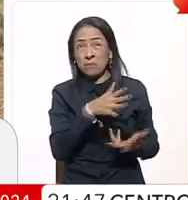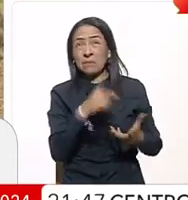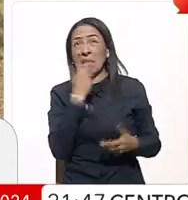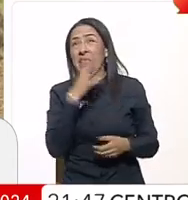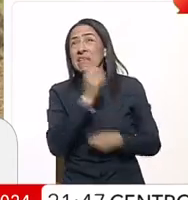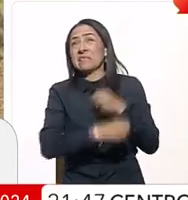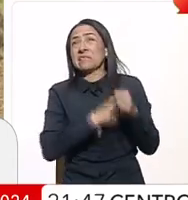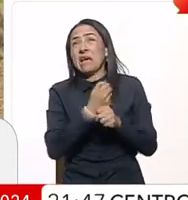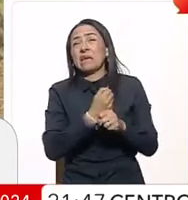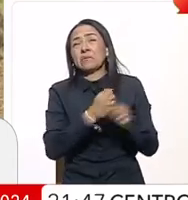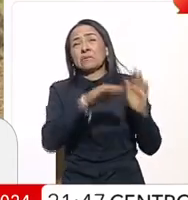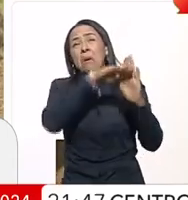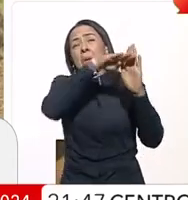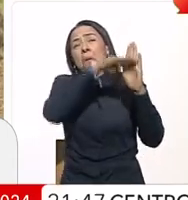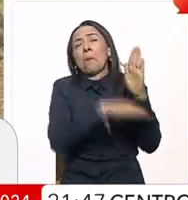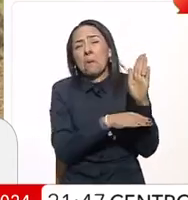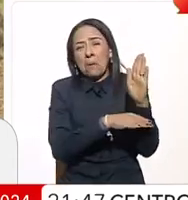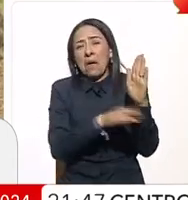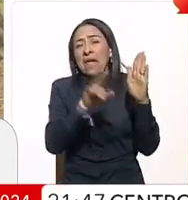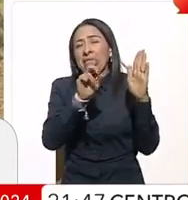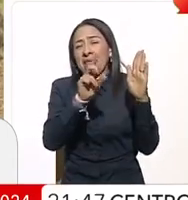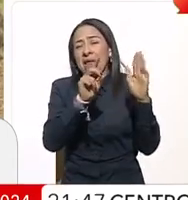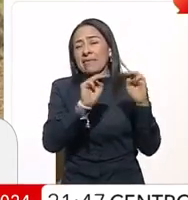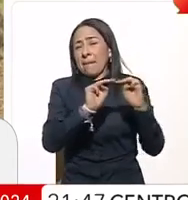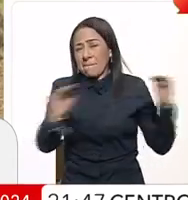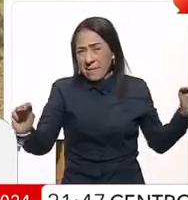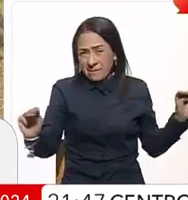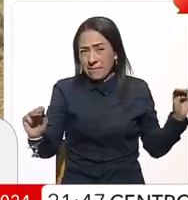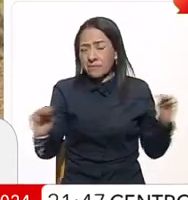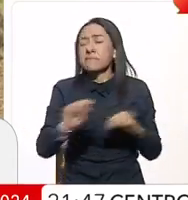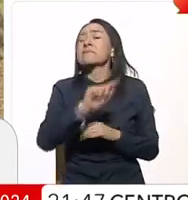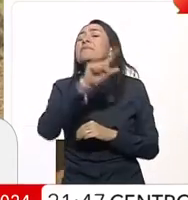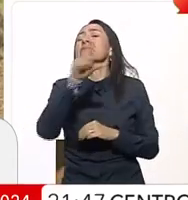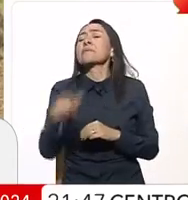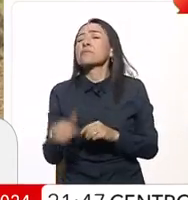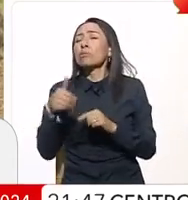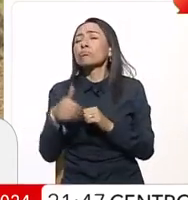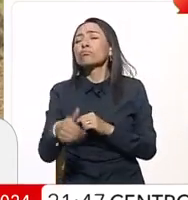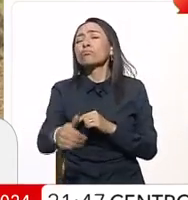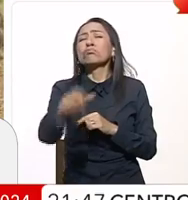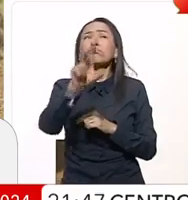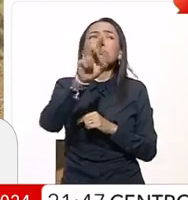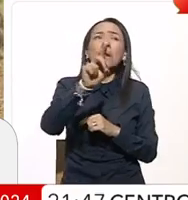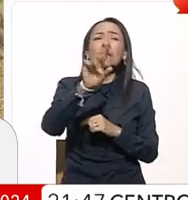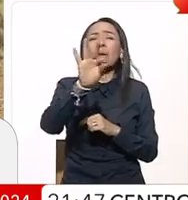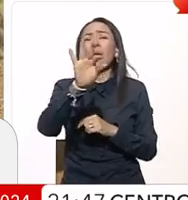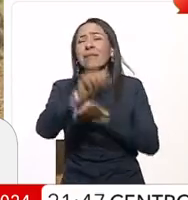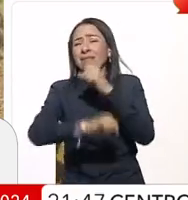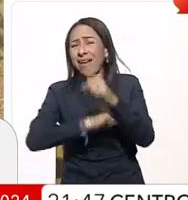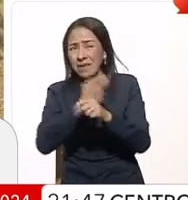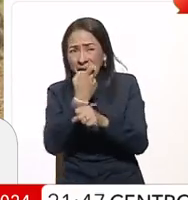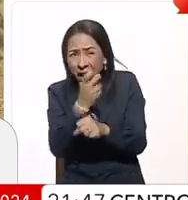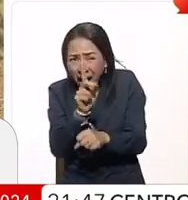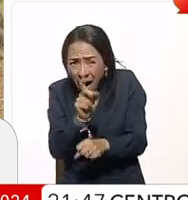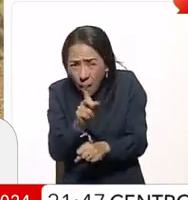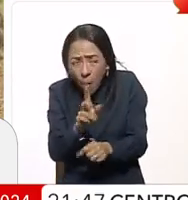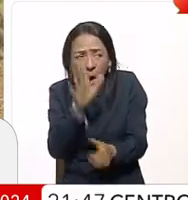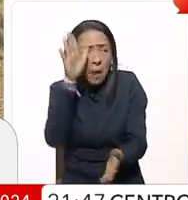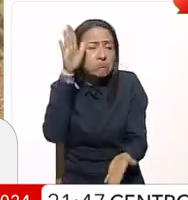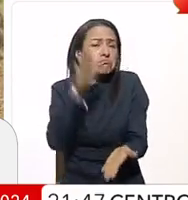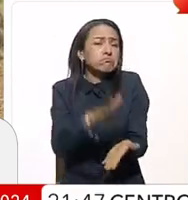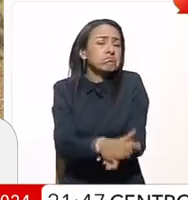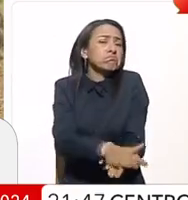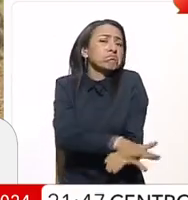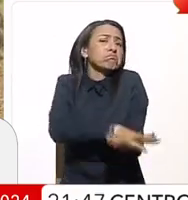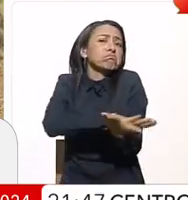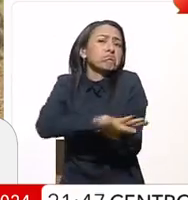de 30 metros, ¿qué va a pasar en otros, en 30, 40 años? Se va a acabar esta agua. Y estas